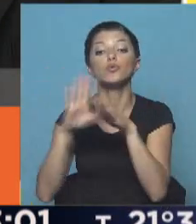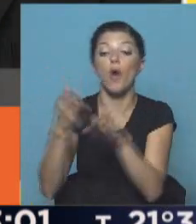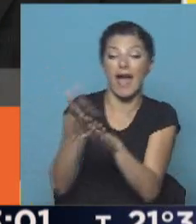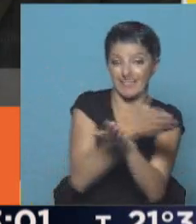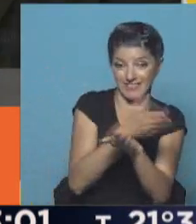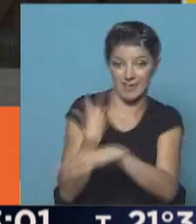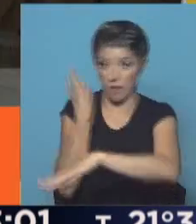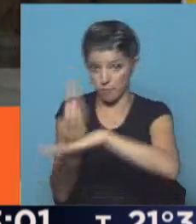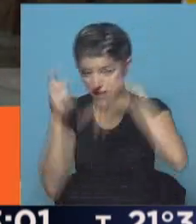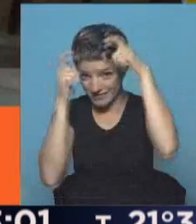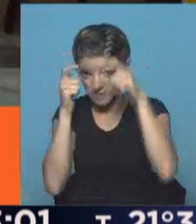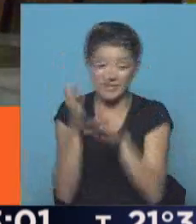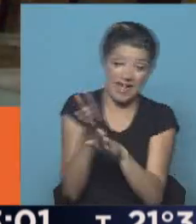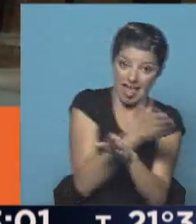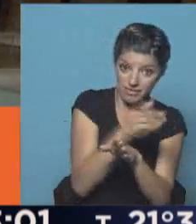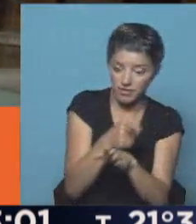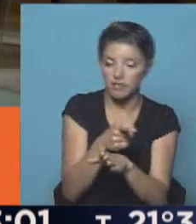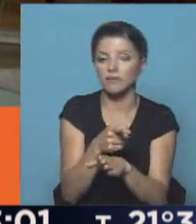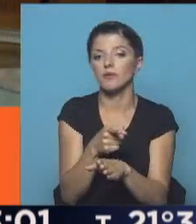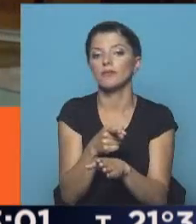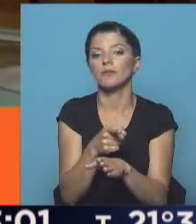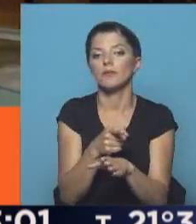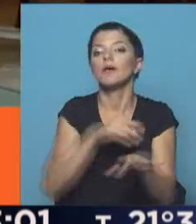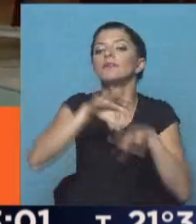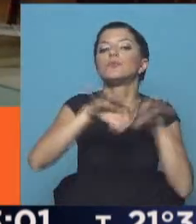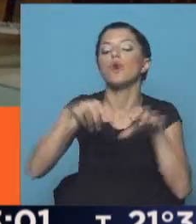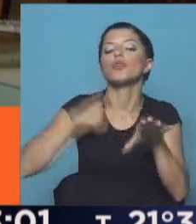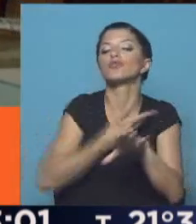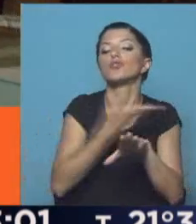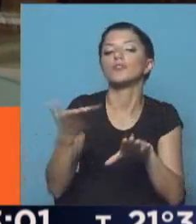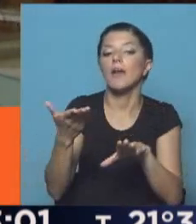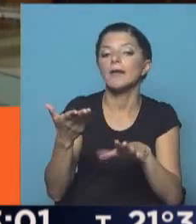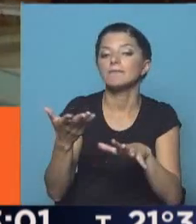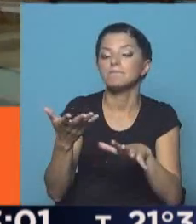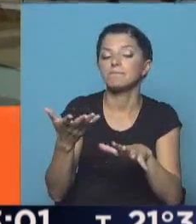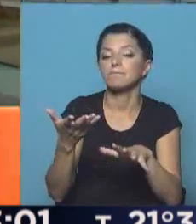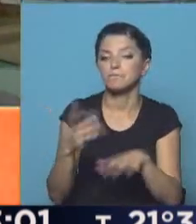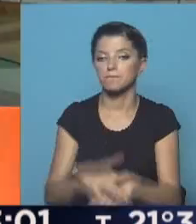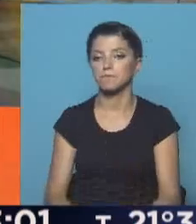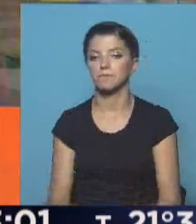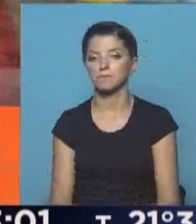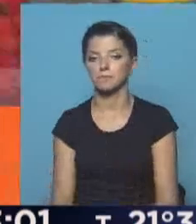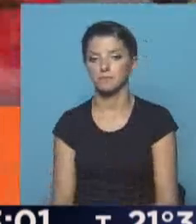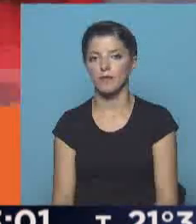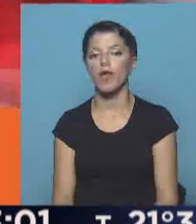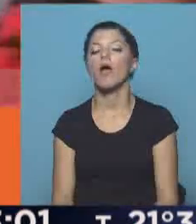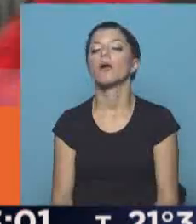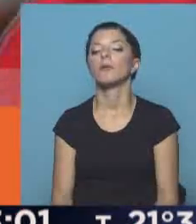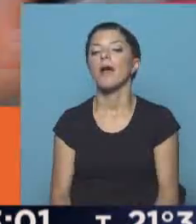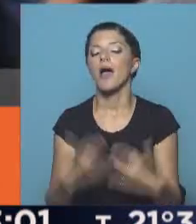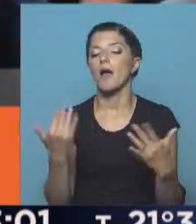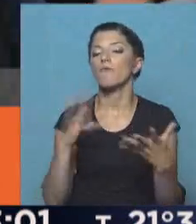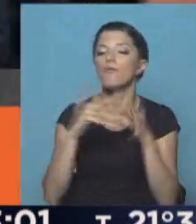Chávez, la polarización social estaba relativamente sofocada porque había canales